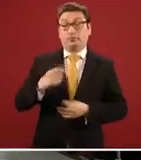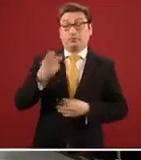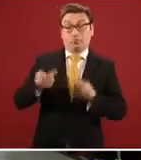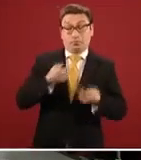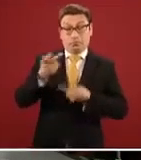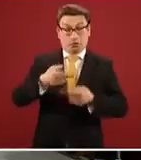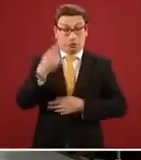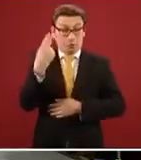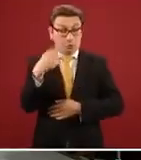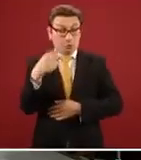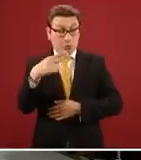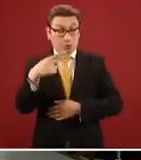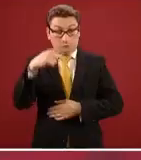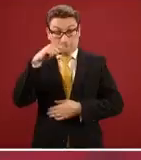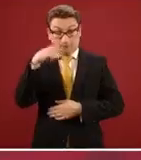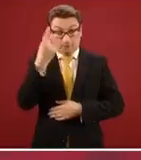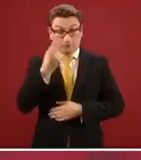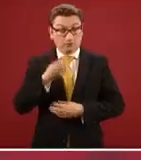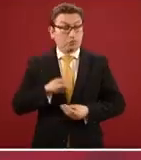así muy